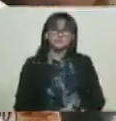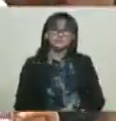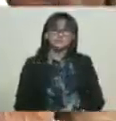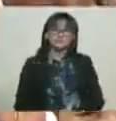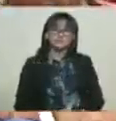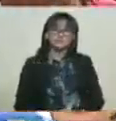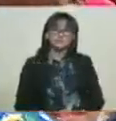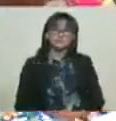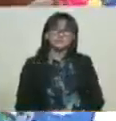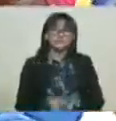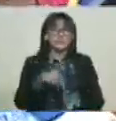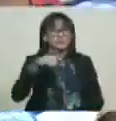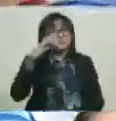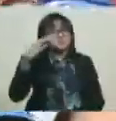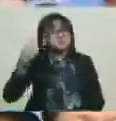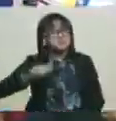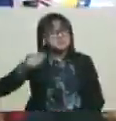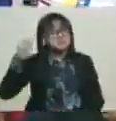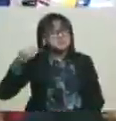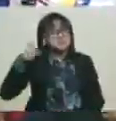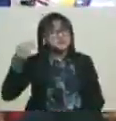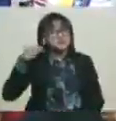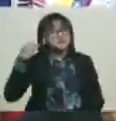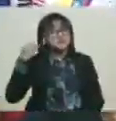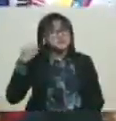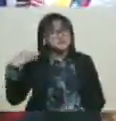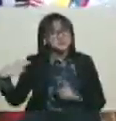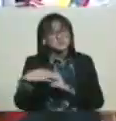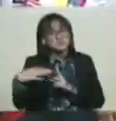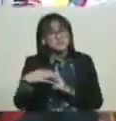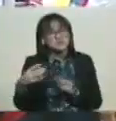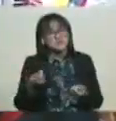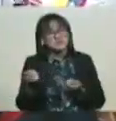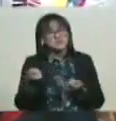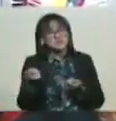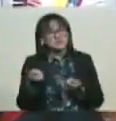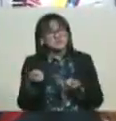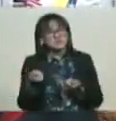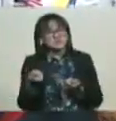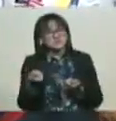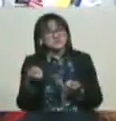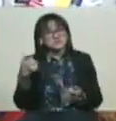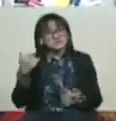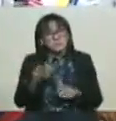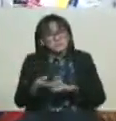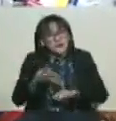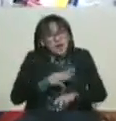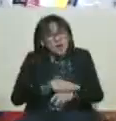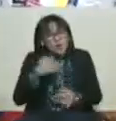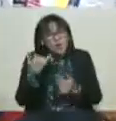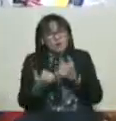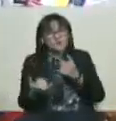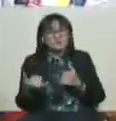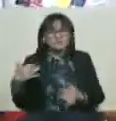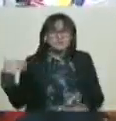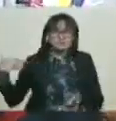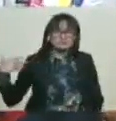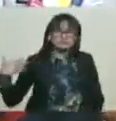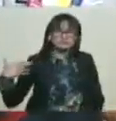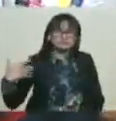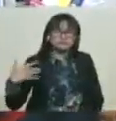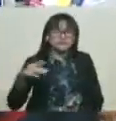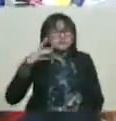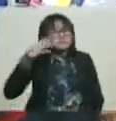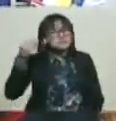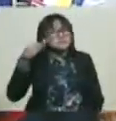porque ustedes creen que la guerra económica ha recrudecido en las últimas semanas porque